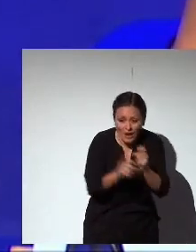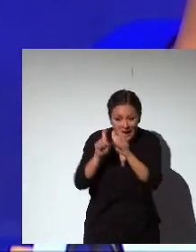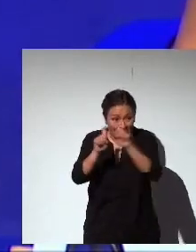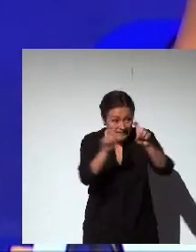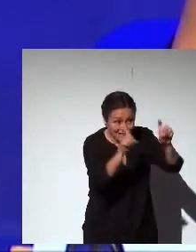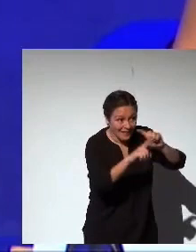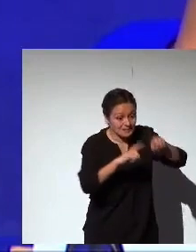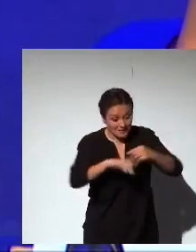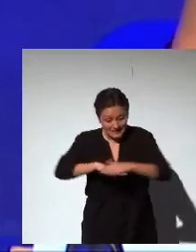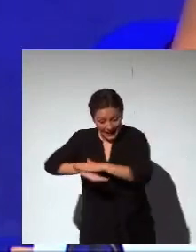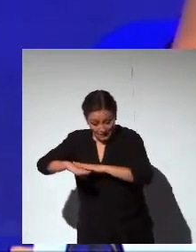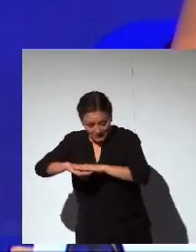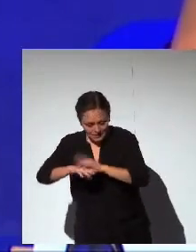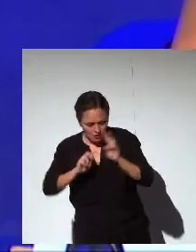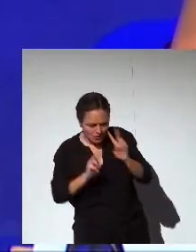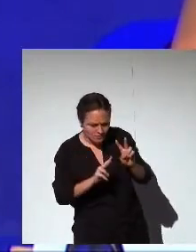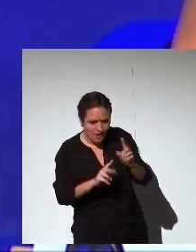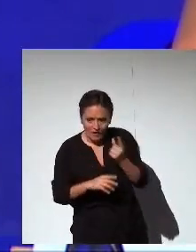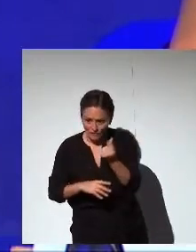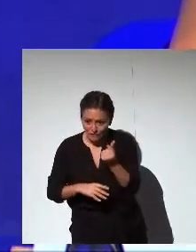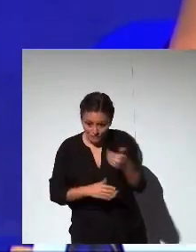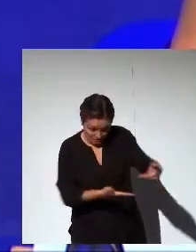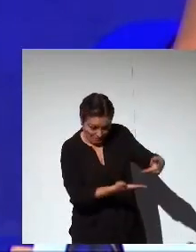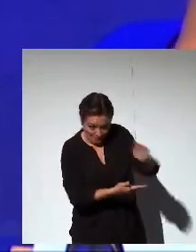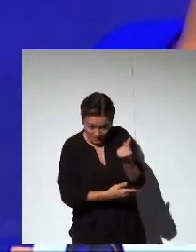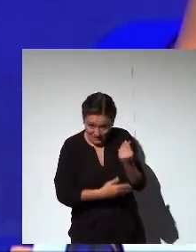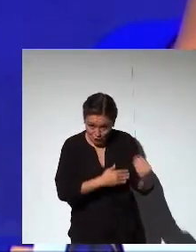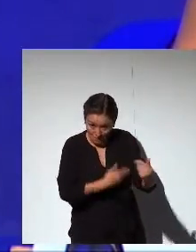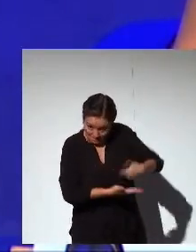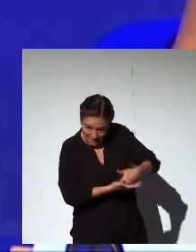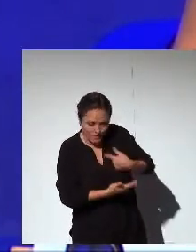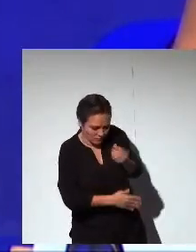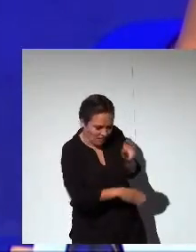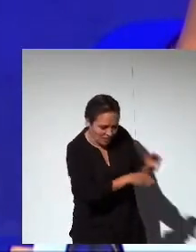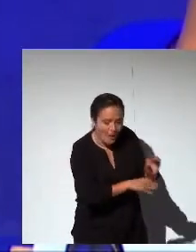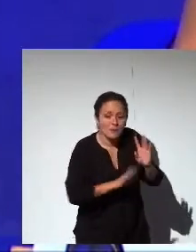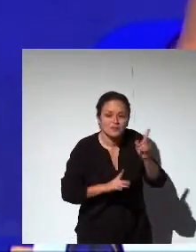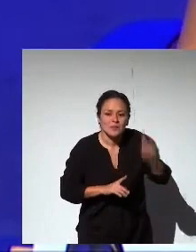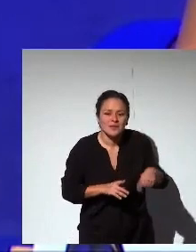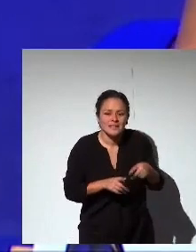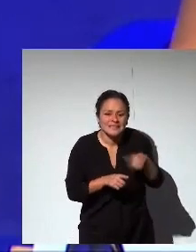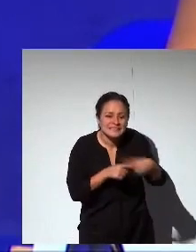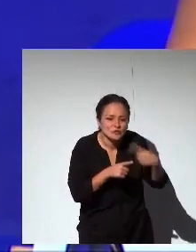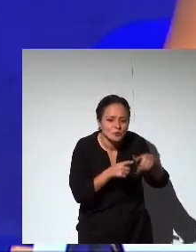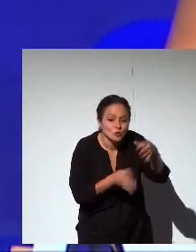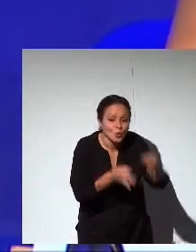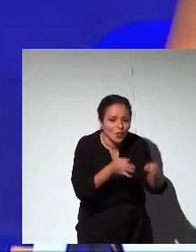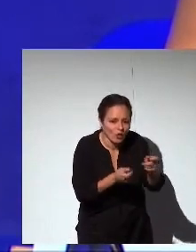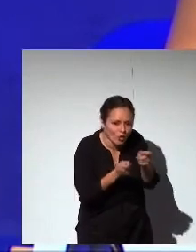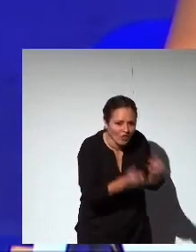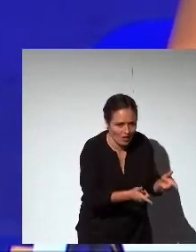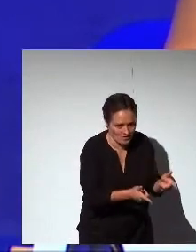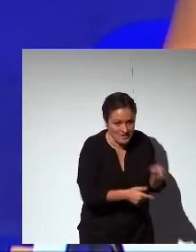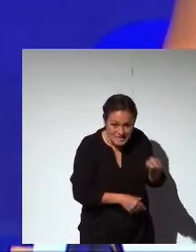administraciones, lo que tenemos que hacer es no solo darles la financiación, que lo estamos haciendo, sino darles los instrumentos jurídicos. Y eso es muy importante.